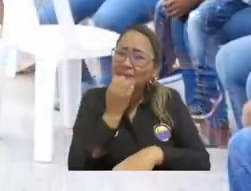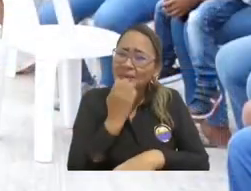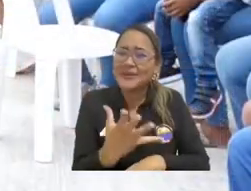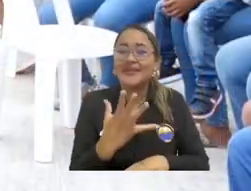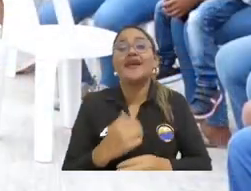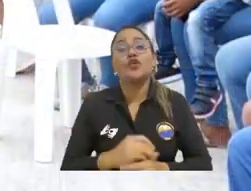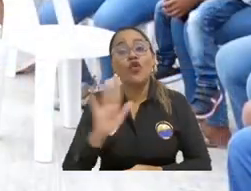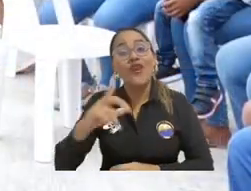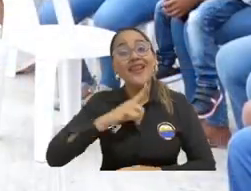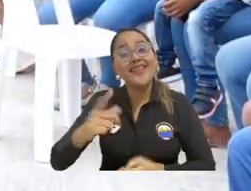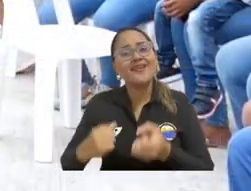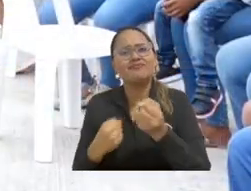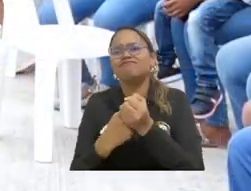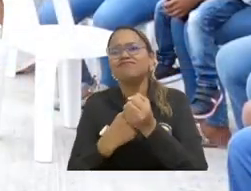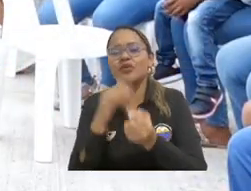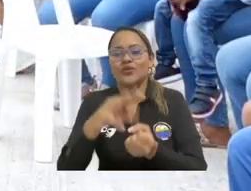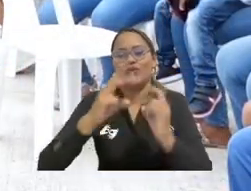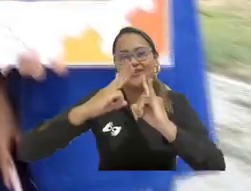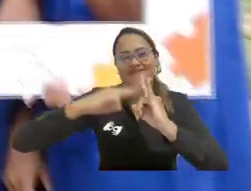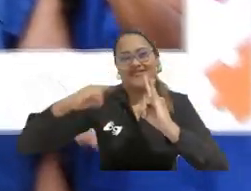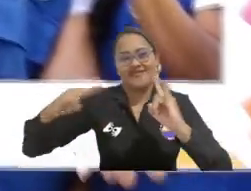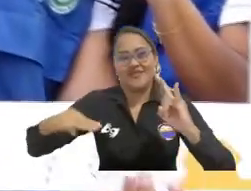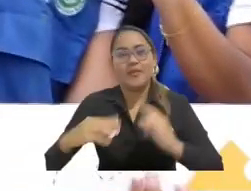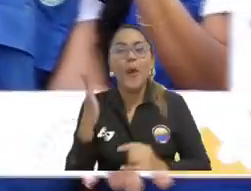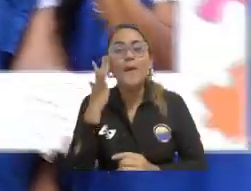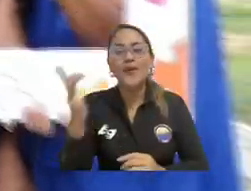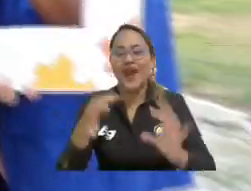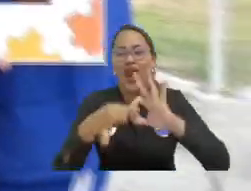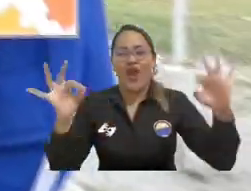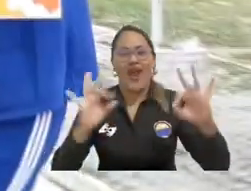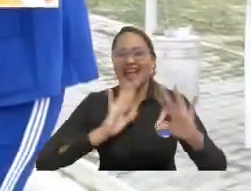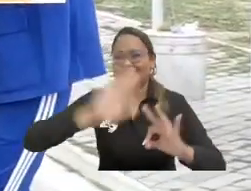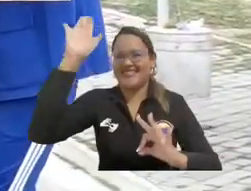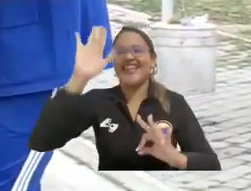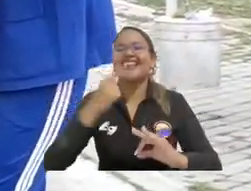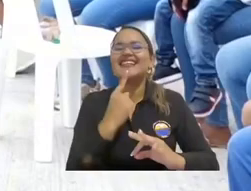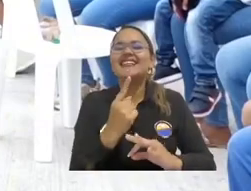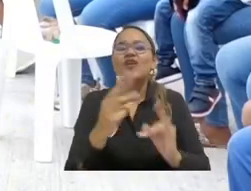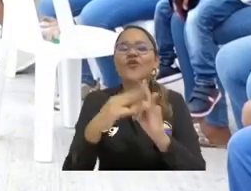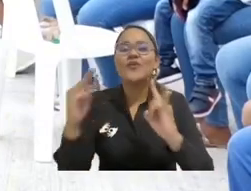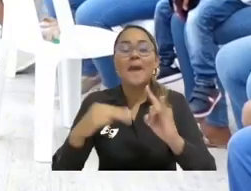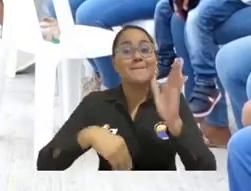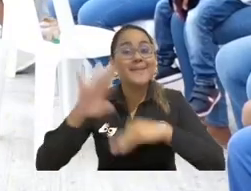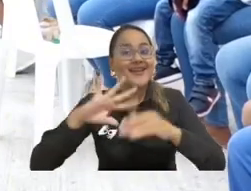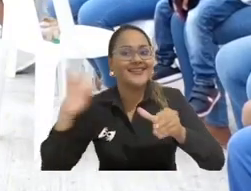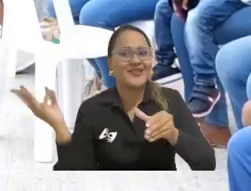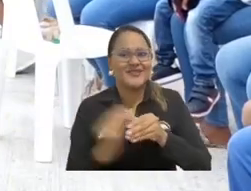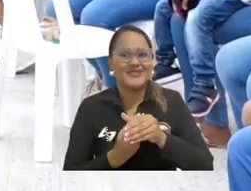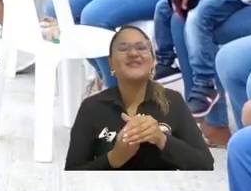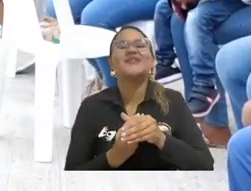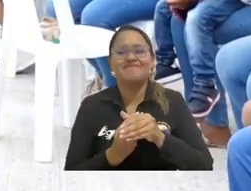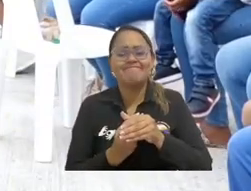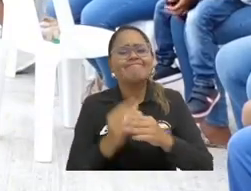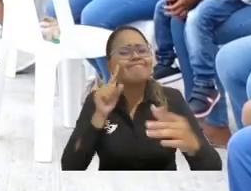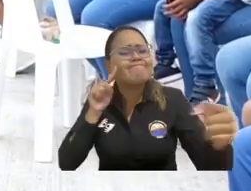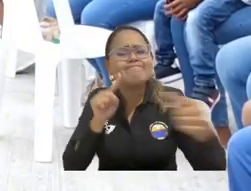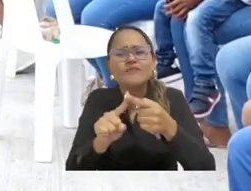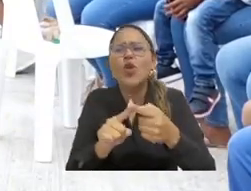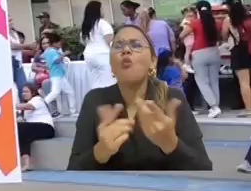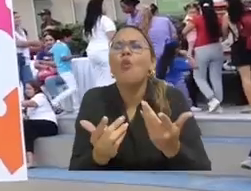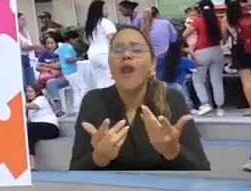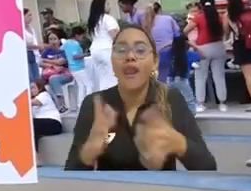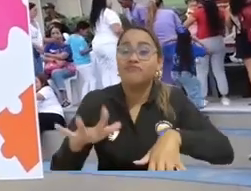Una actividad muy hermosa que esté liderada por la Universidad Magdalena, porque su eslogan así lo dicen, una universidad